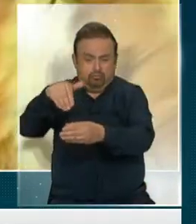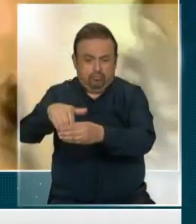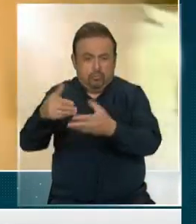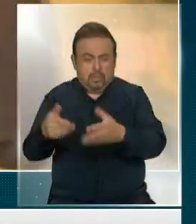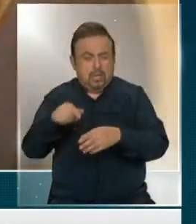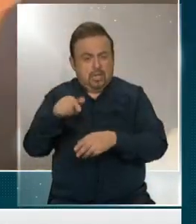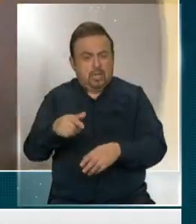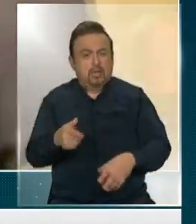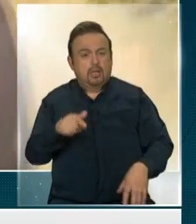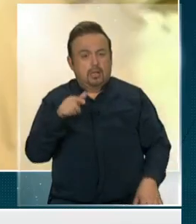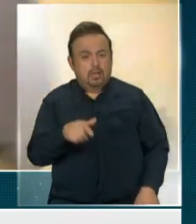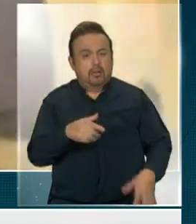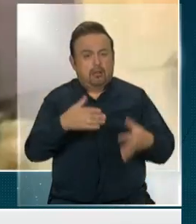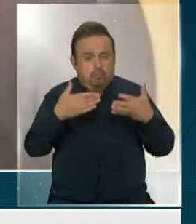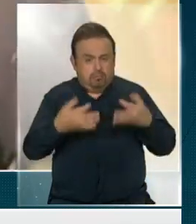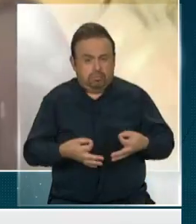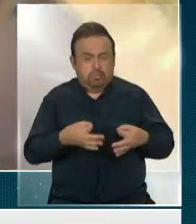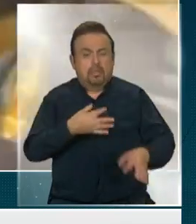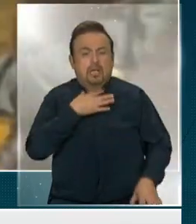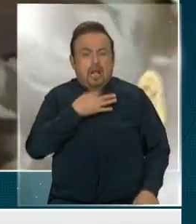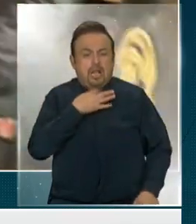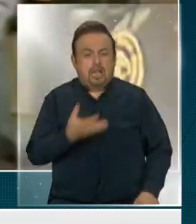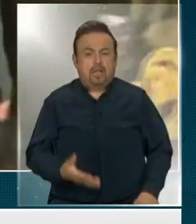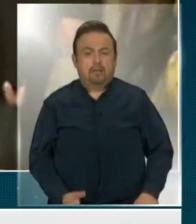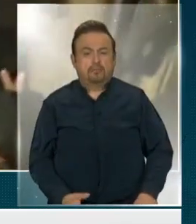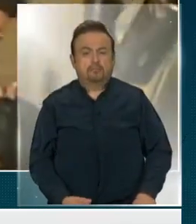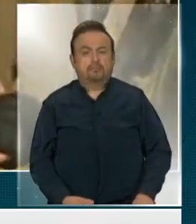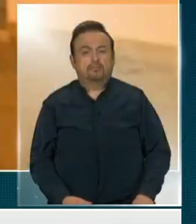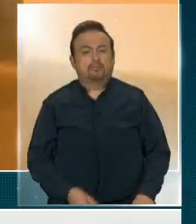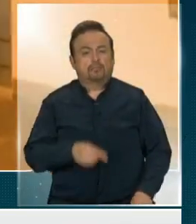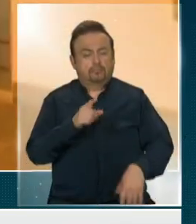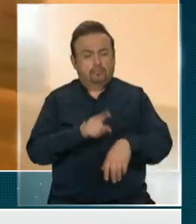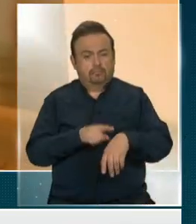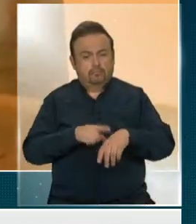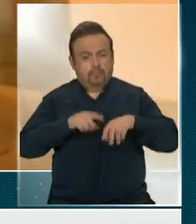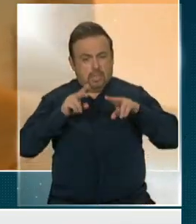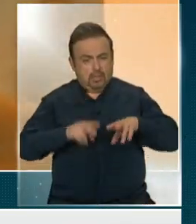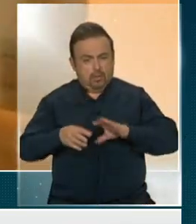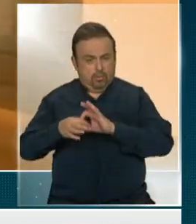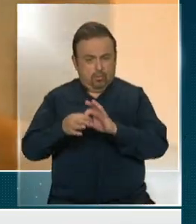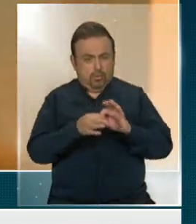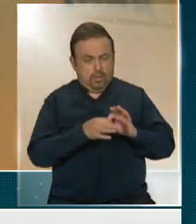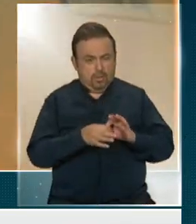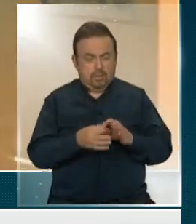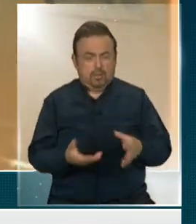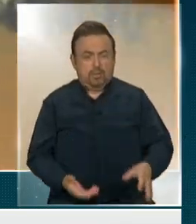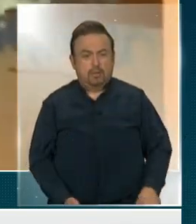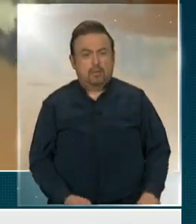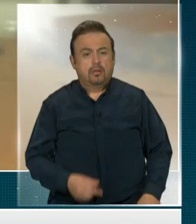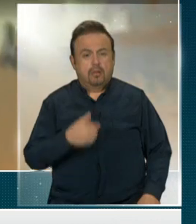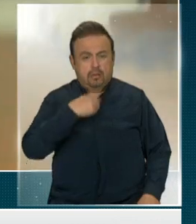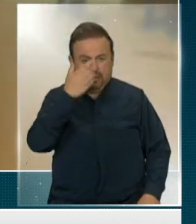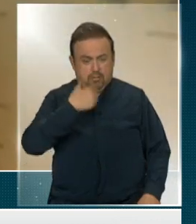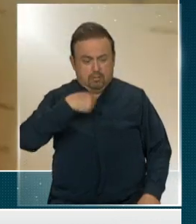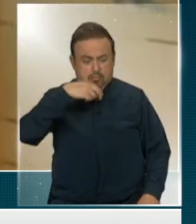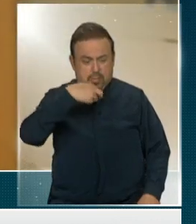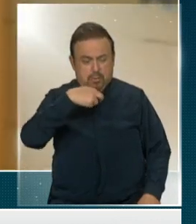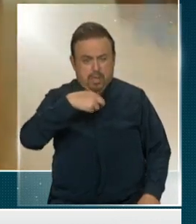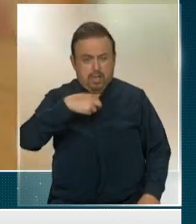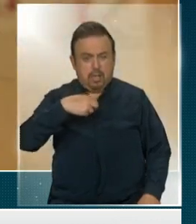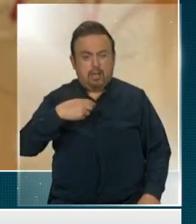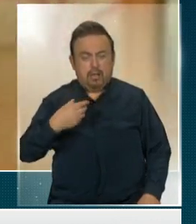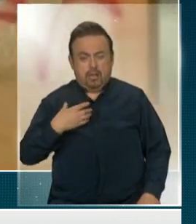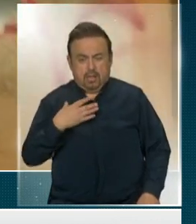ese voto está garantizado. Es tiempo de paz y de unidad. Soy padre de familia.